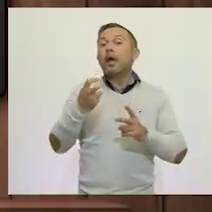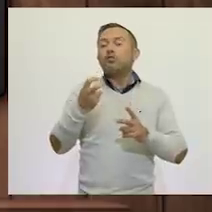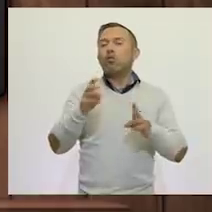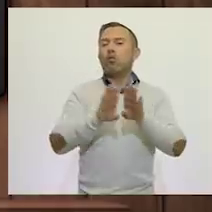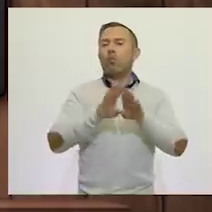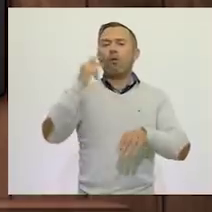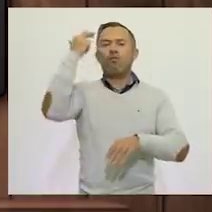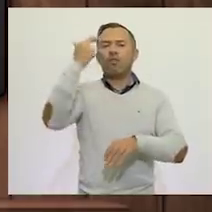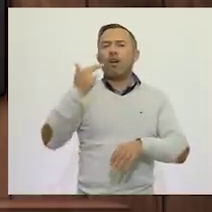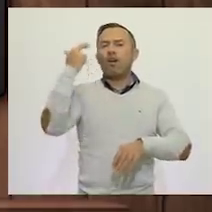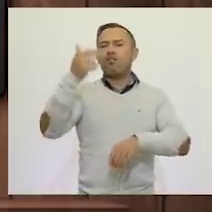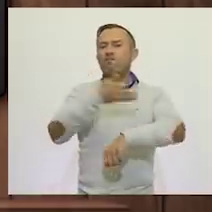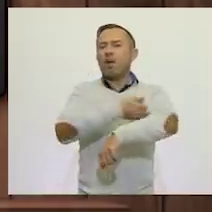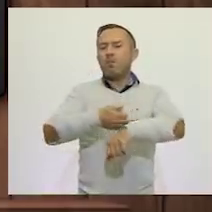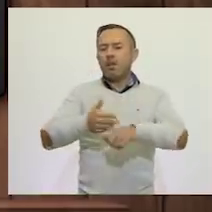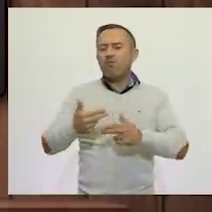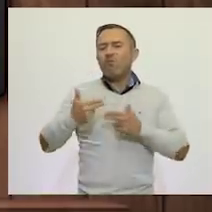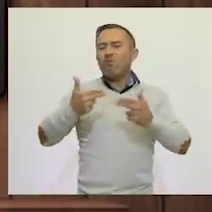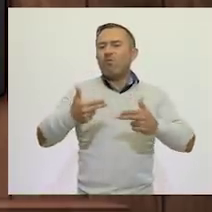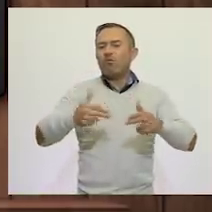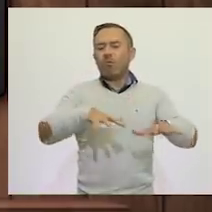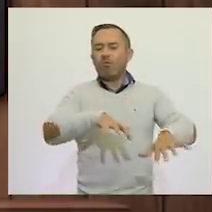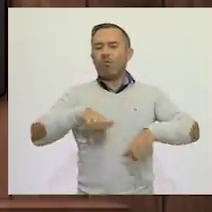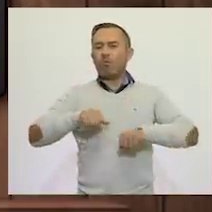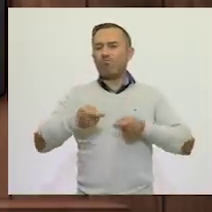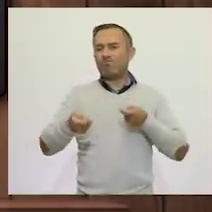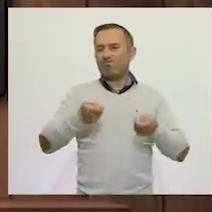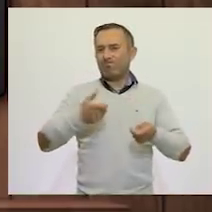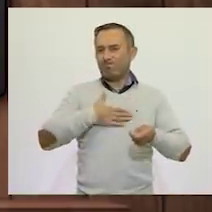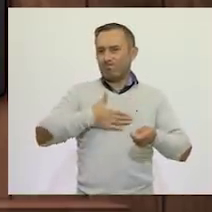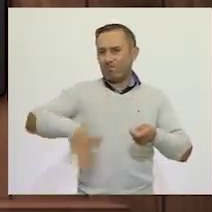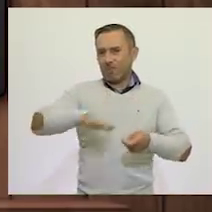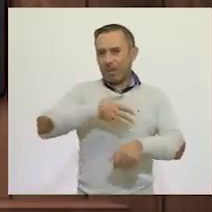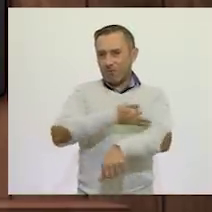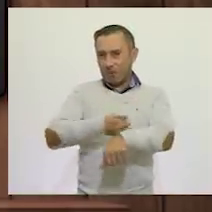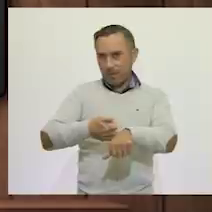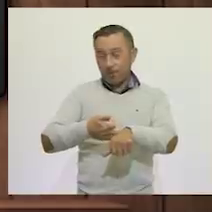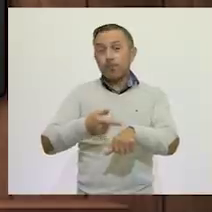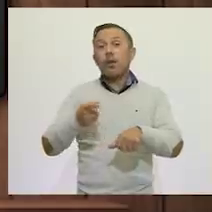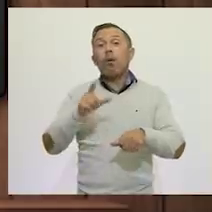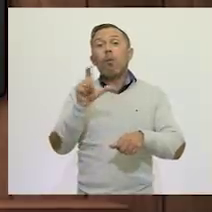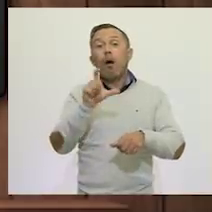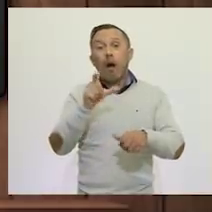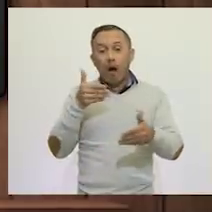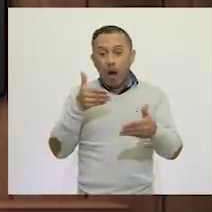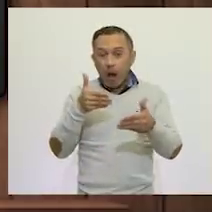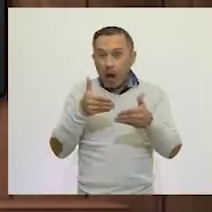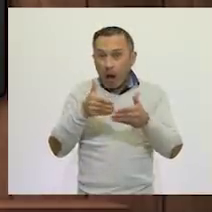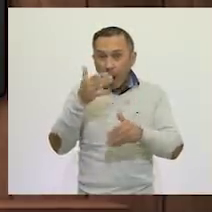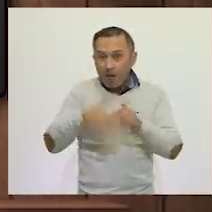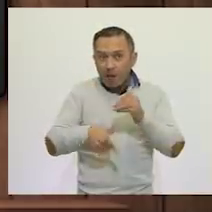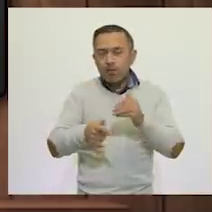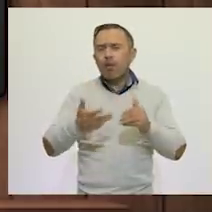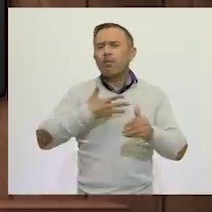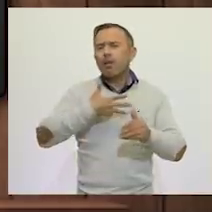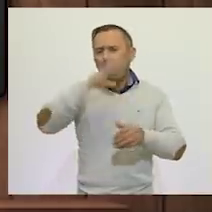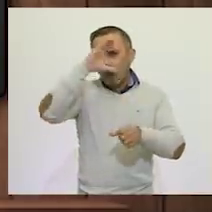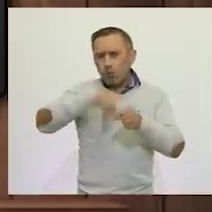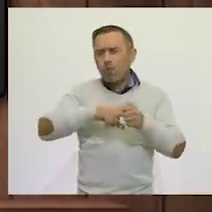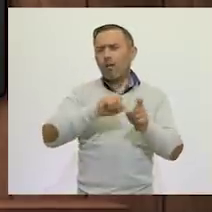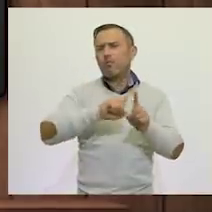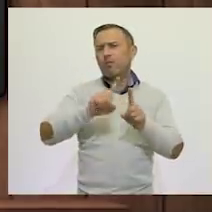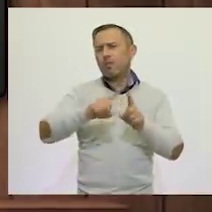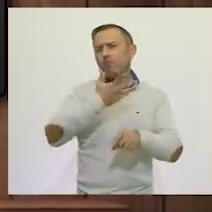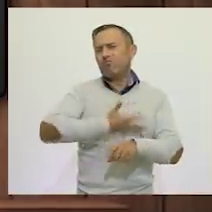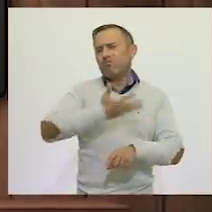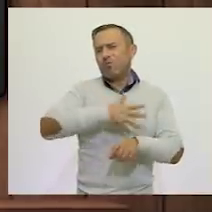el poder centralizado. Cuando culminó el periodo preclásico, el territorio mesoamericano albergaba a una gran diversidad cultural, sin descartar